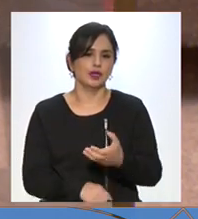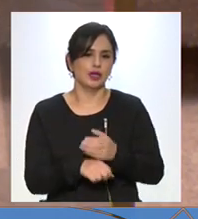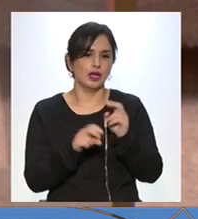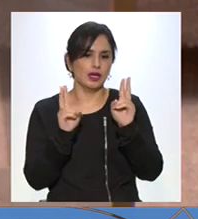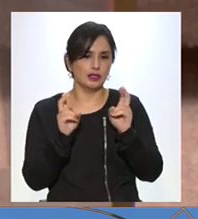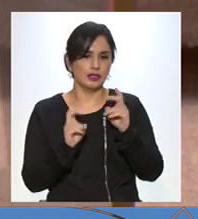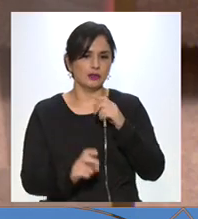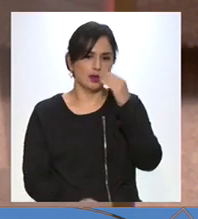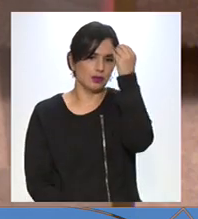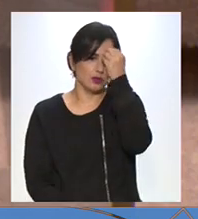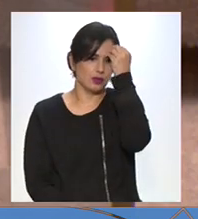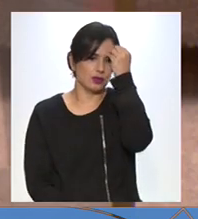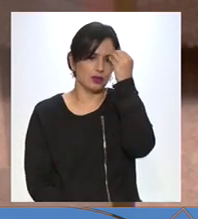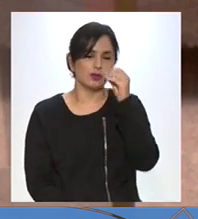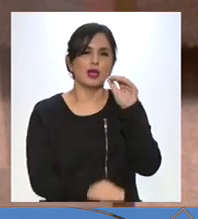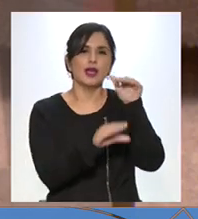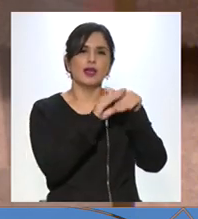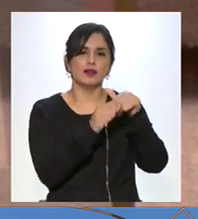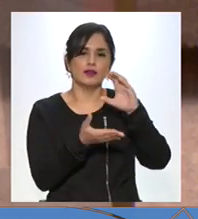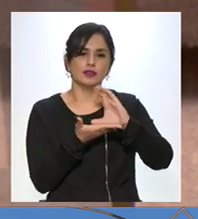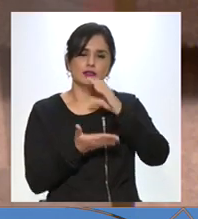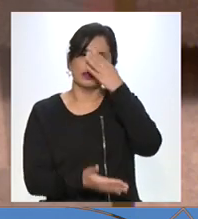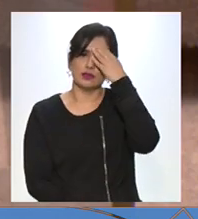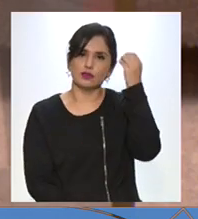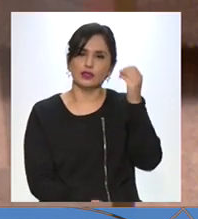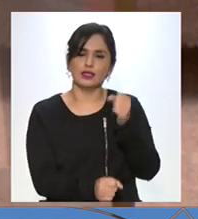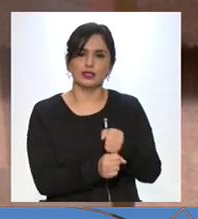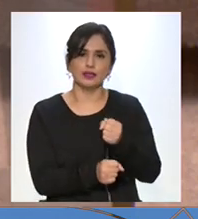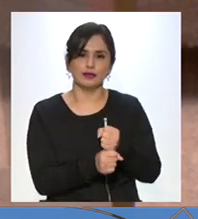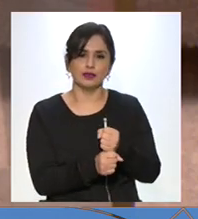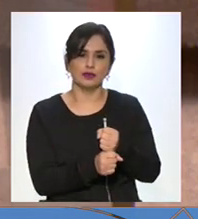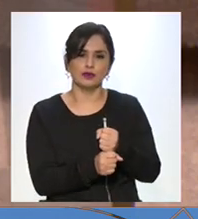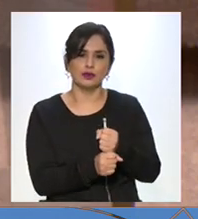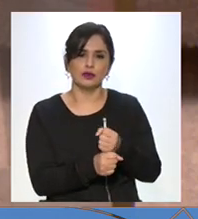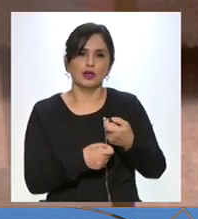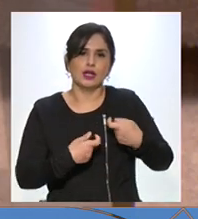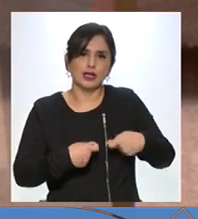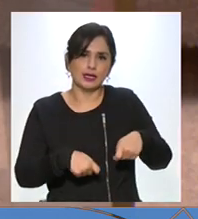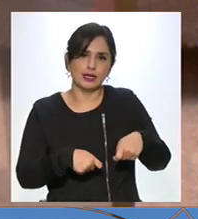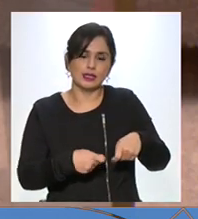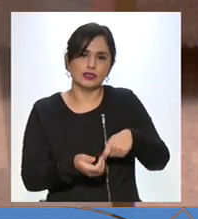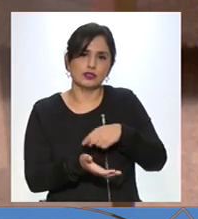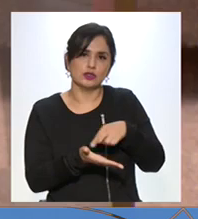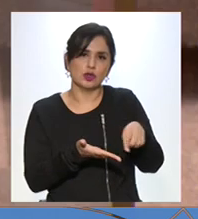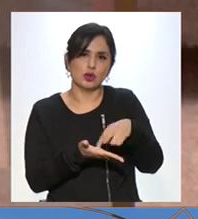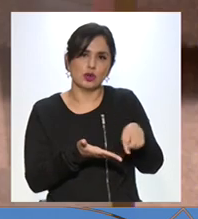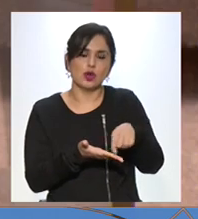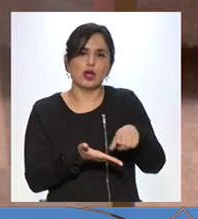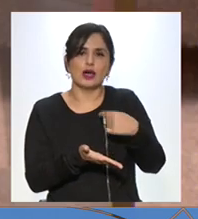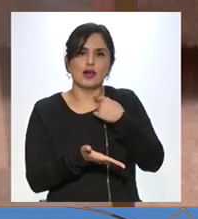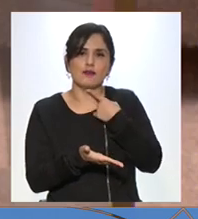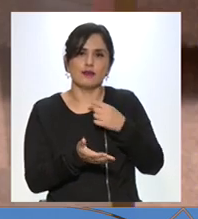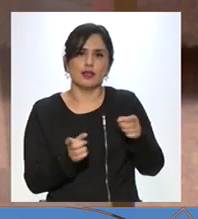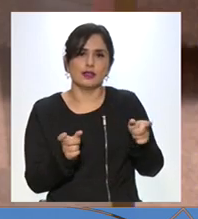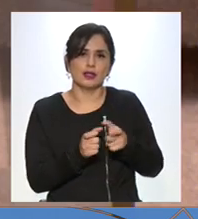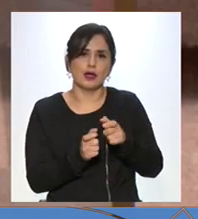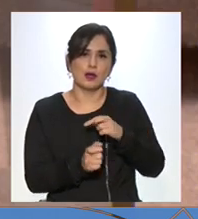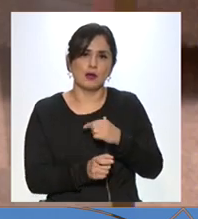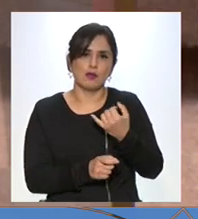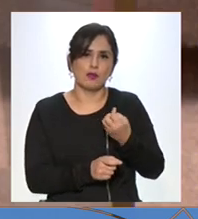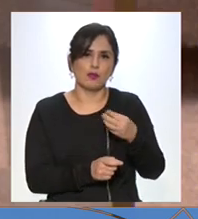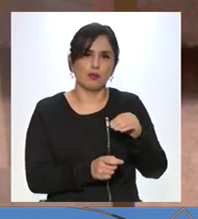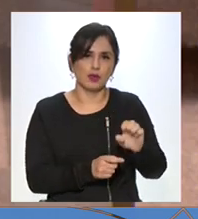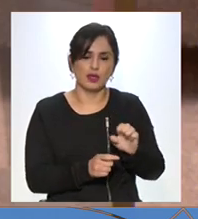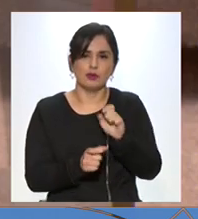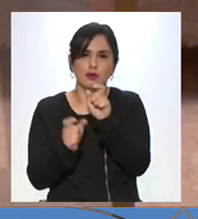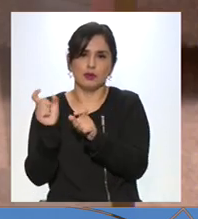preocupan. El Banco Central se olvida del empleo. Un mayor costo del crédito significa impacto en las pymes, en las personas, en los